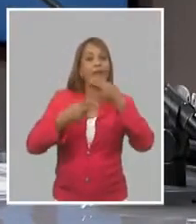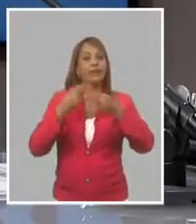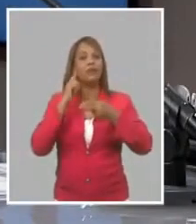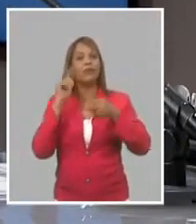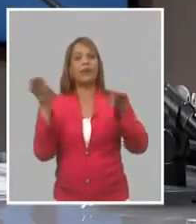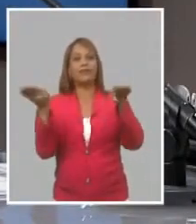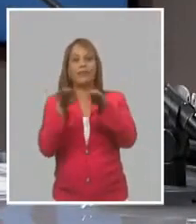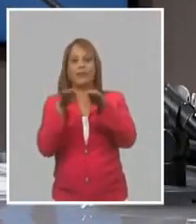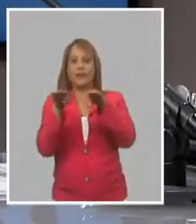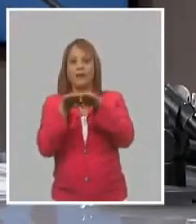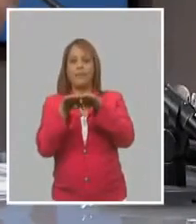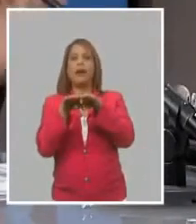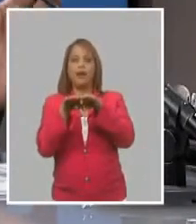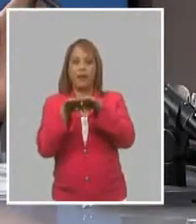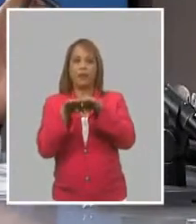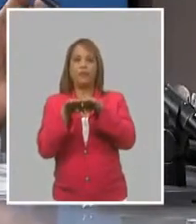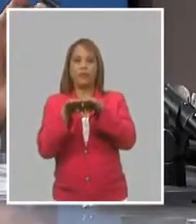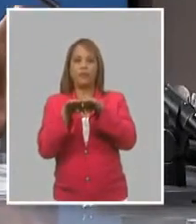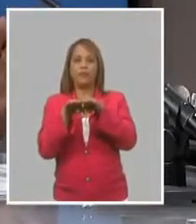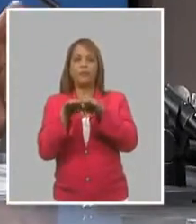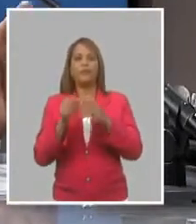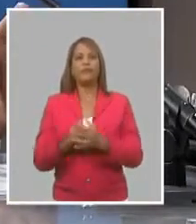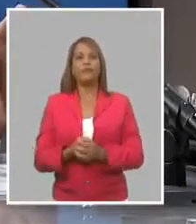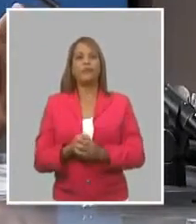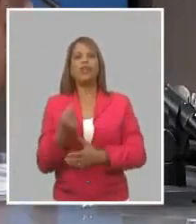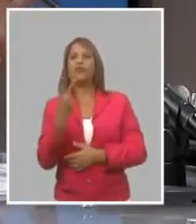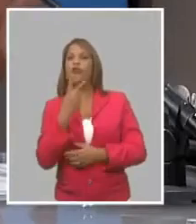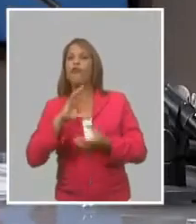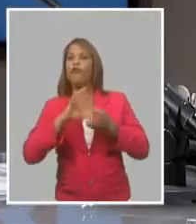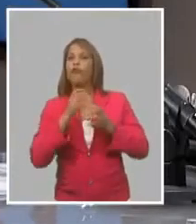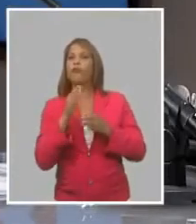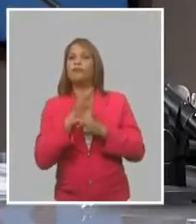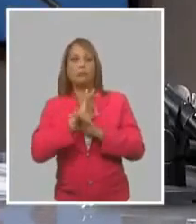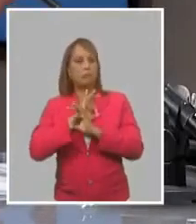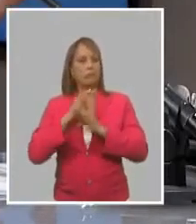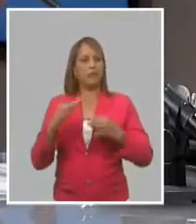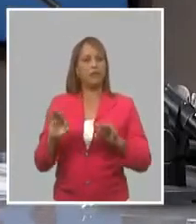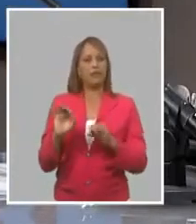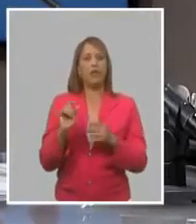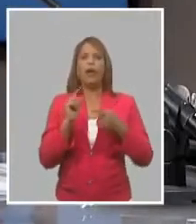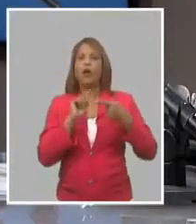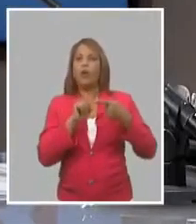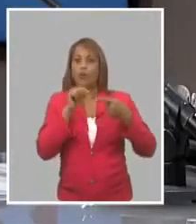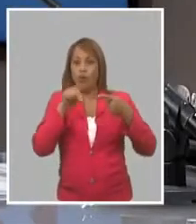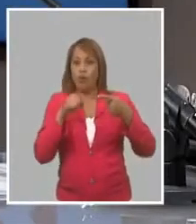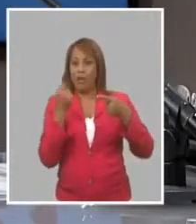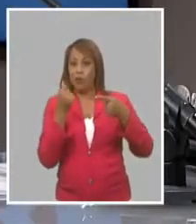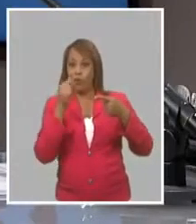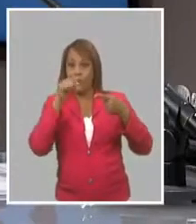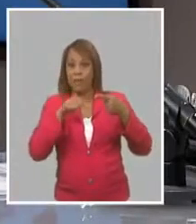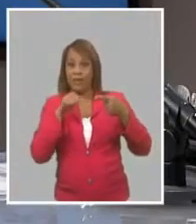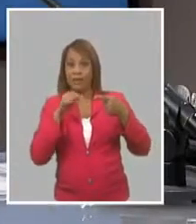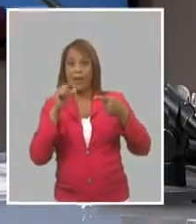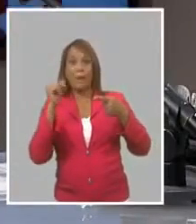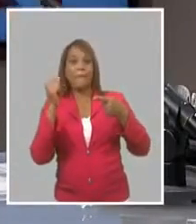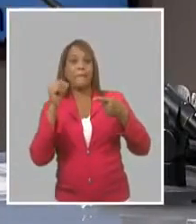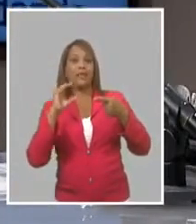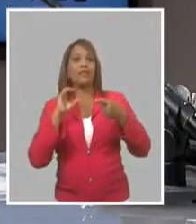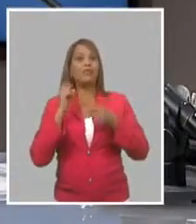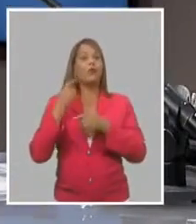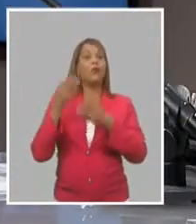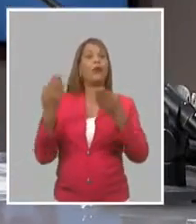ese que estamos esperando. Por dos variantes muy sencillas. Uno, hoy en economía hay un nivel de precio